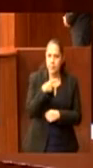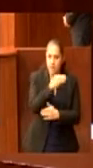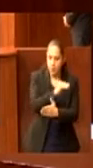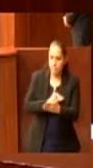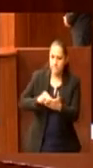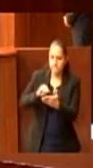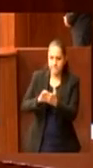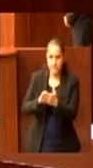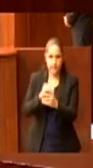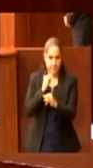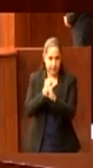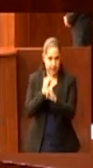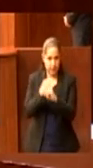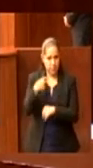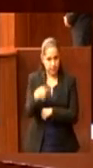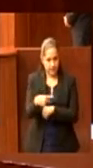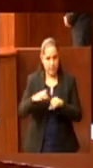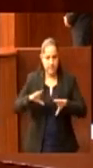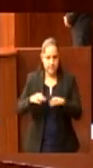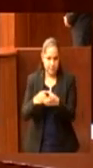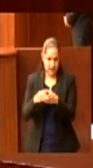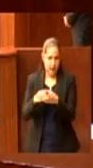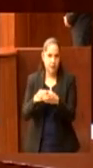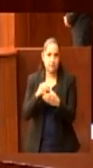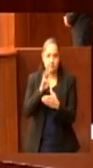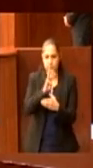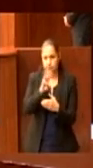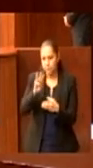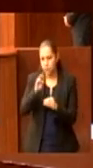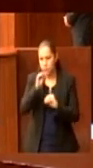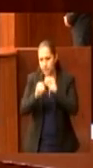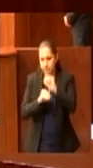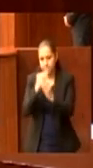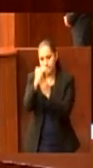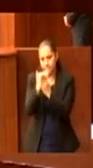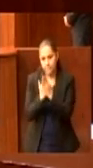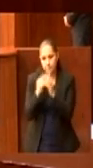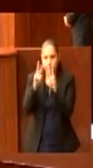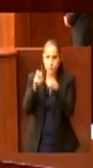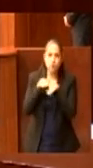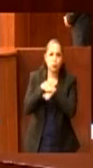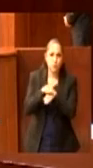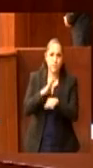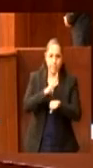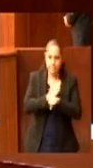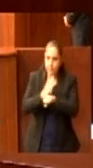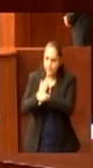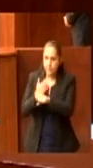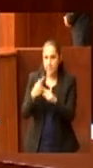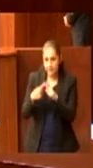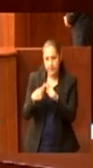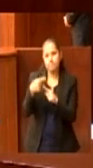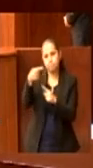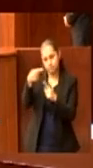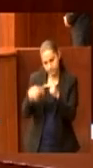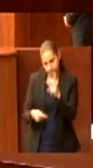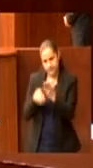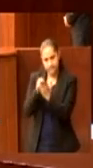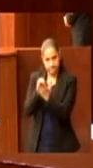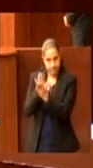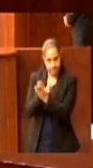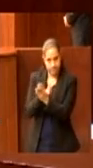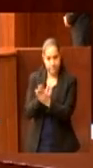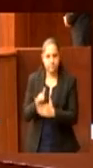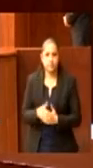de internet de esta sala especializada en el catálogo de sujetos sancionados en los procedimientos especiales